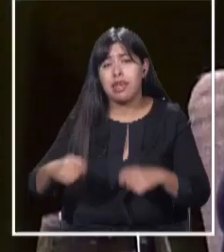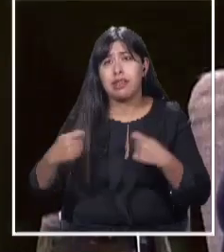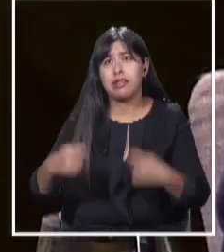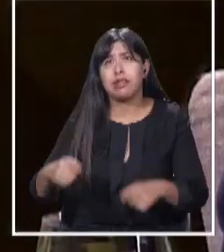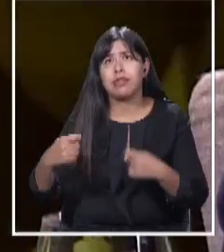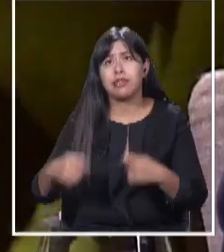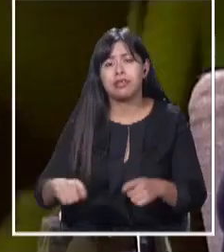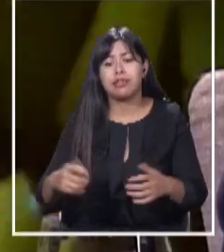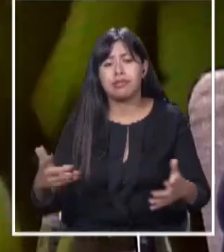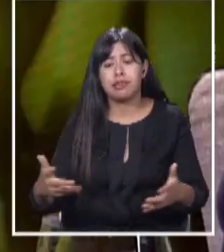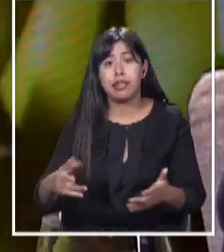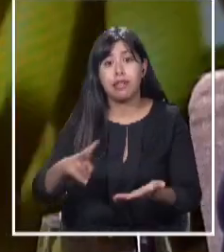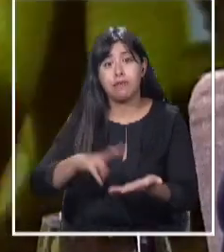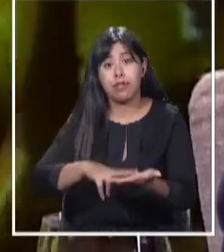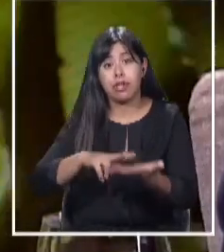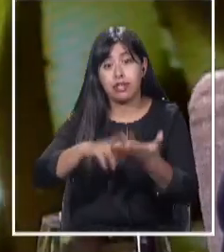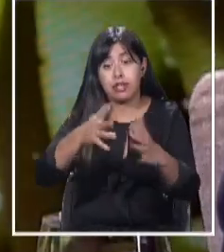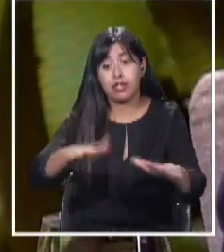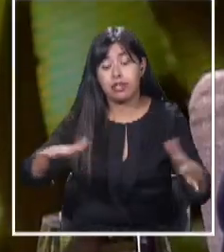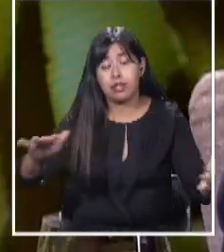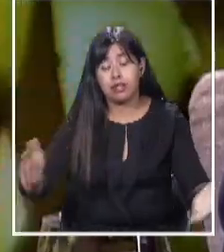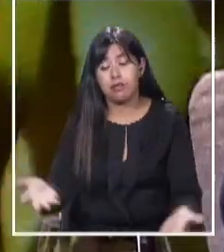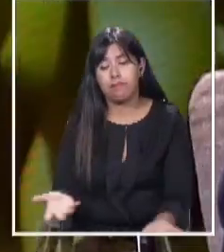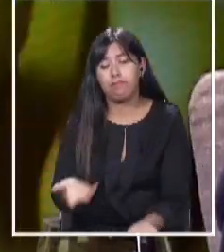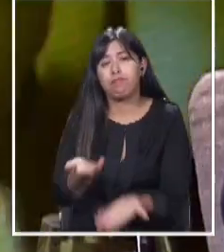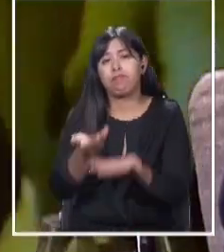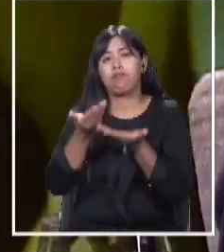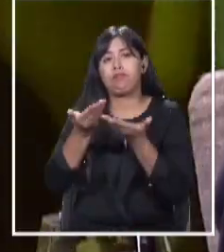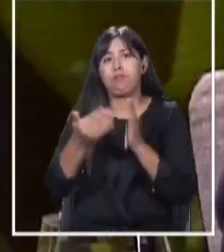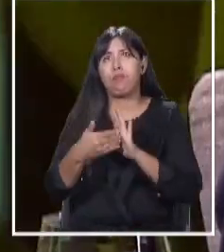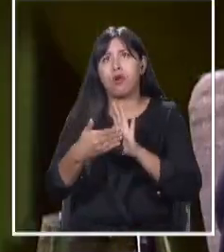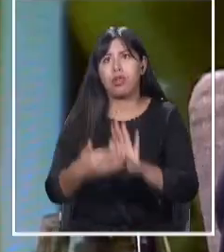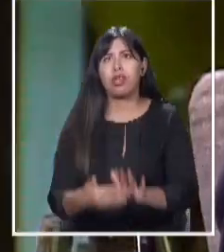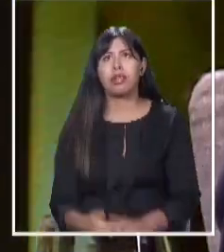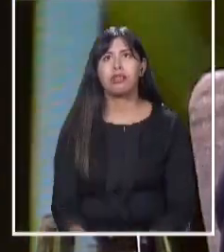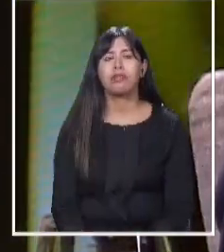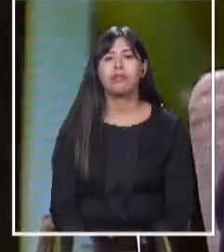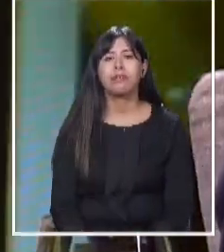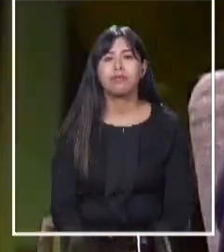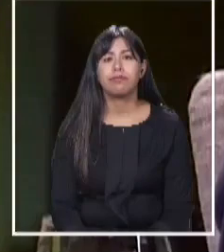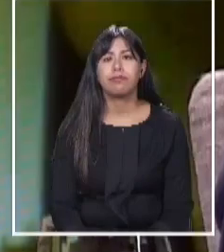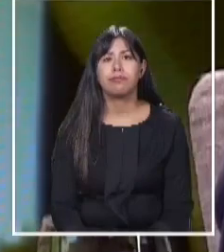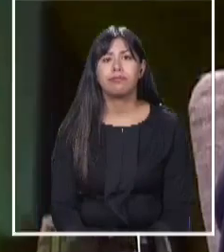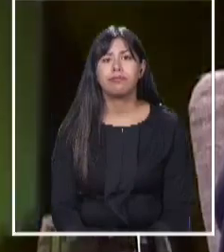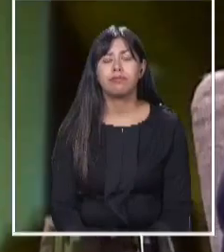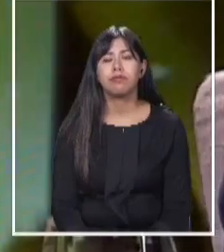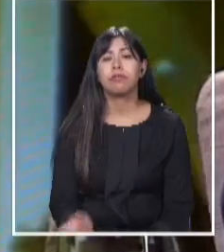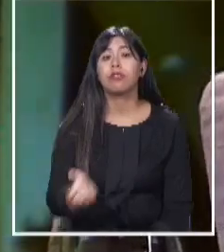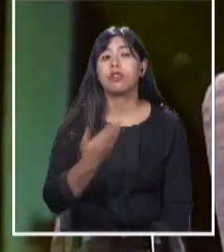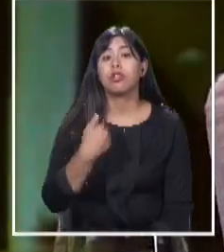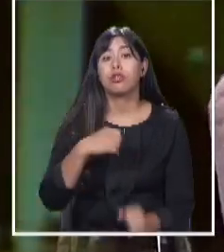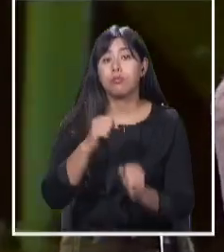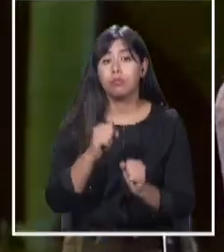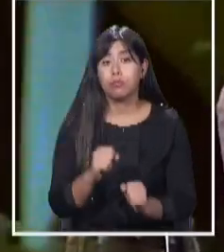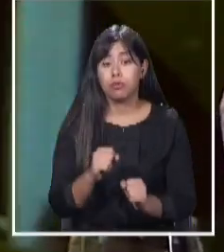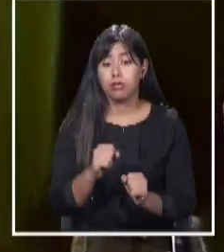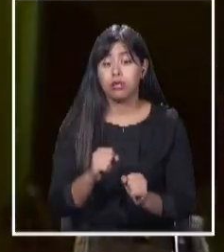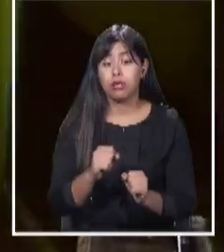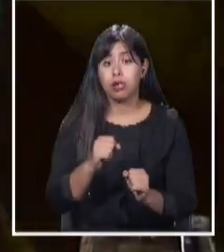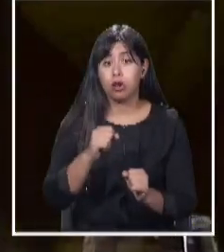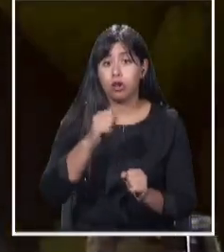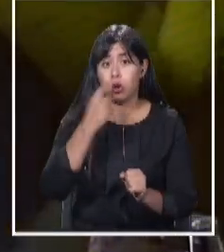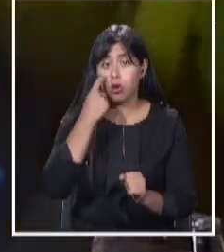De sacar la verdad de los océanos a la superficie. Como se ha conversado aquí, los que tenemos la oportunidad de estar debajo del